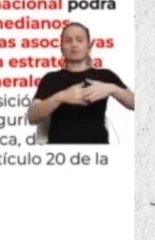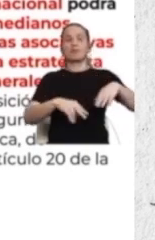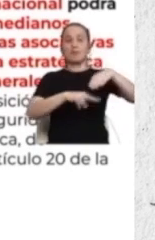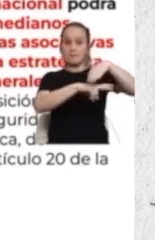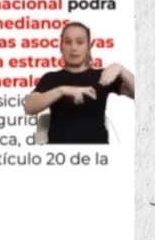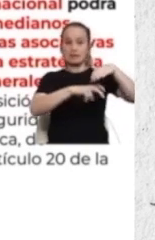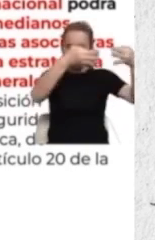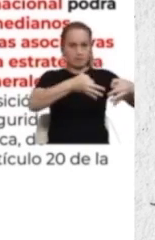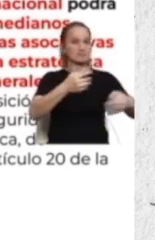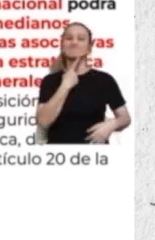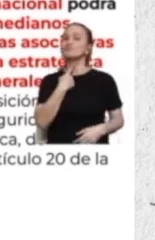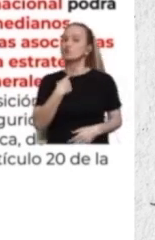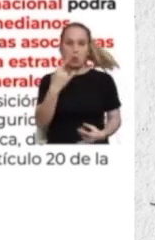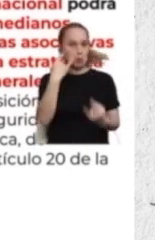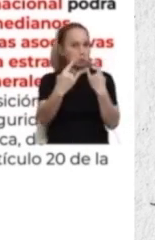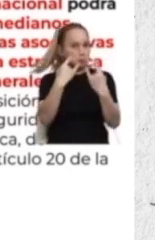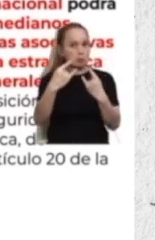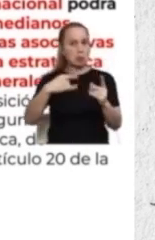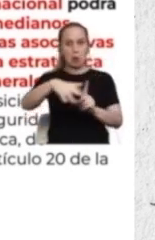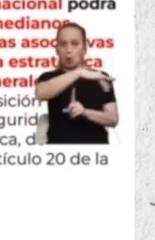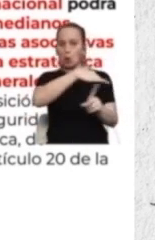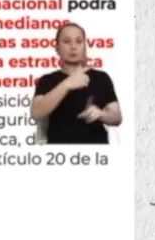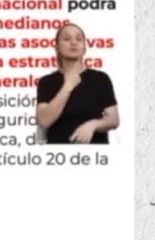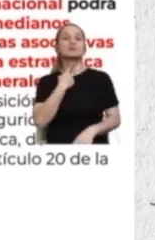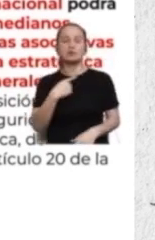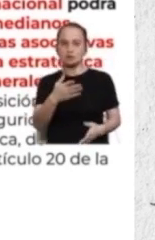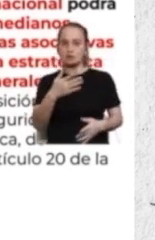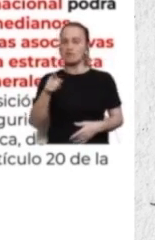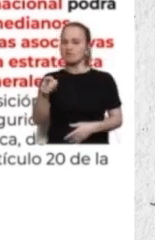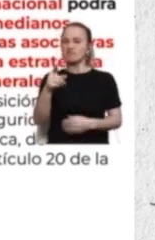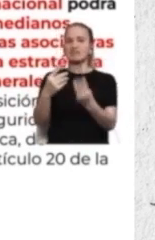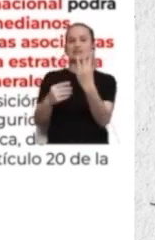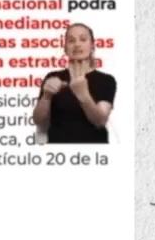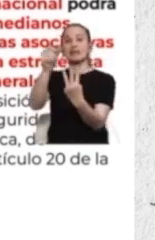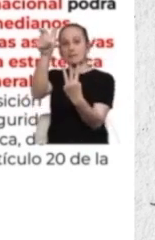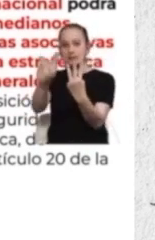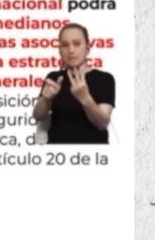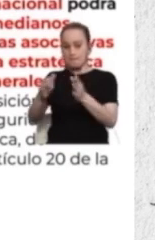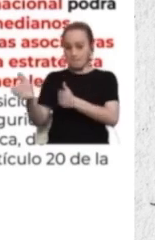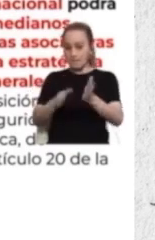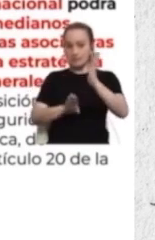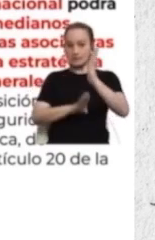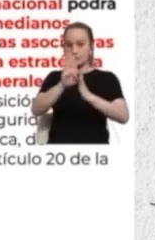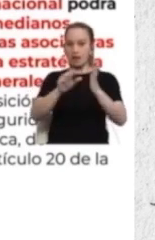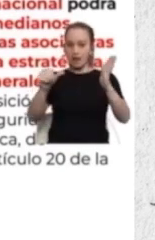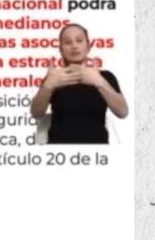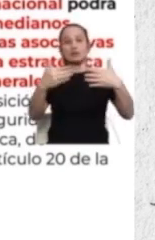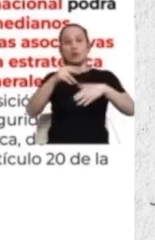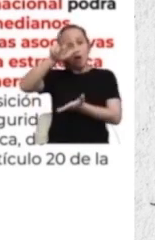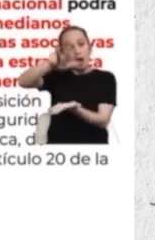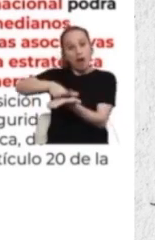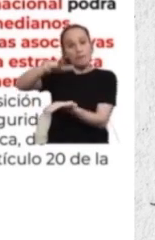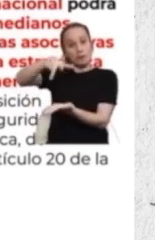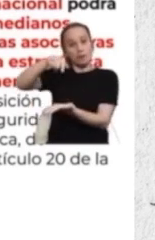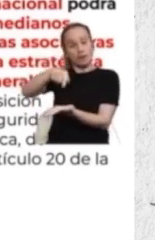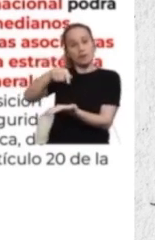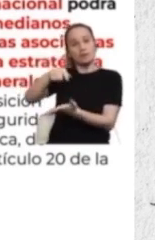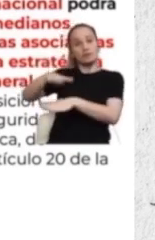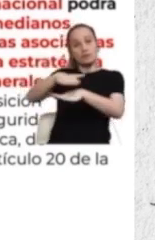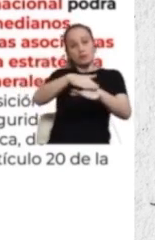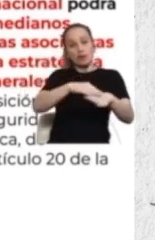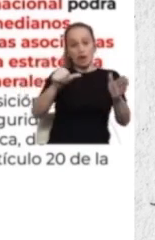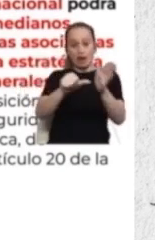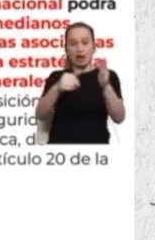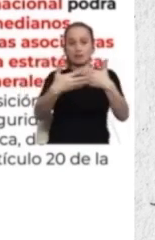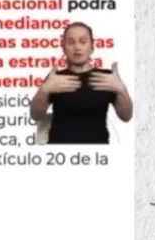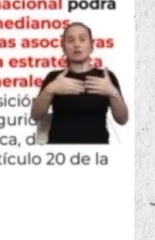formal, que no les gusta el sector, creando, por ejemplo, aquí en el Plan de Desarrollo un artículo aprobado que básicamente lo que dice es que la